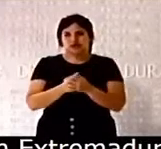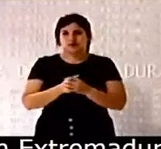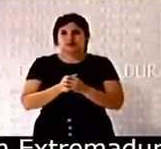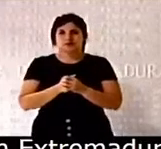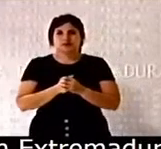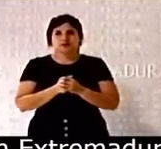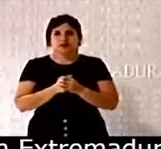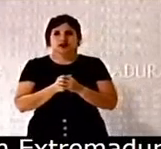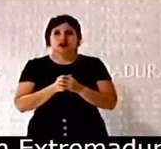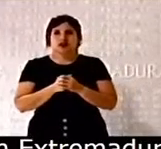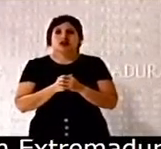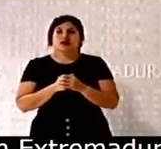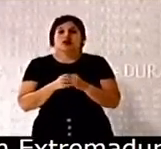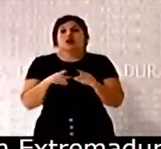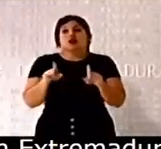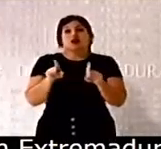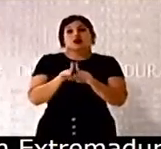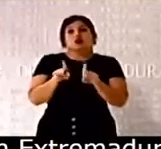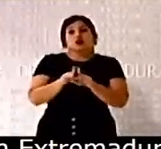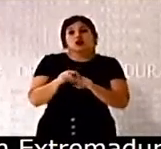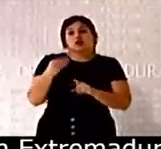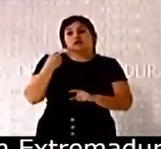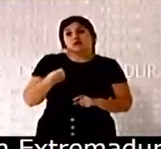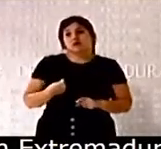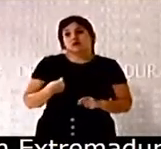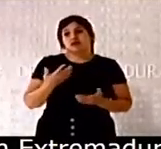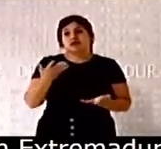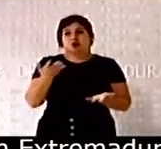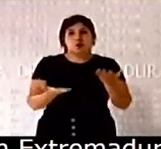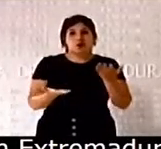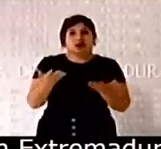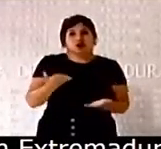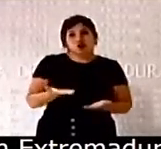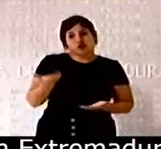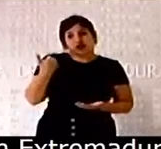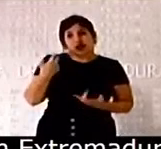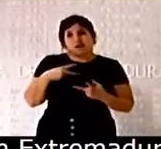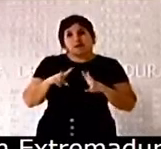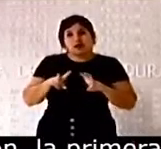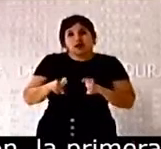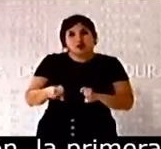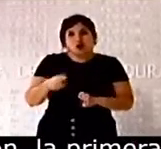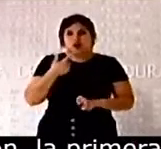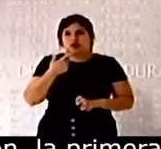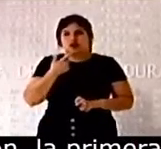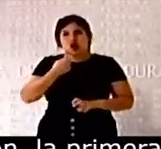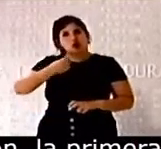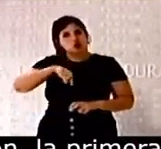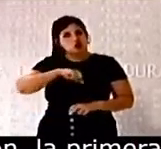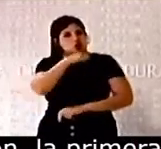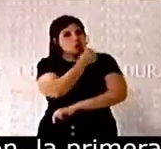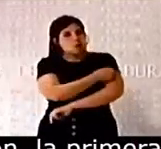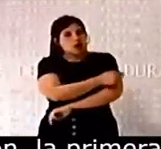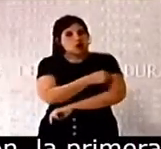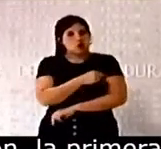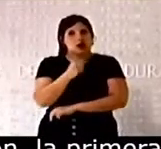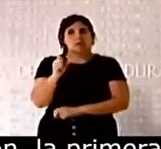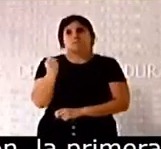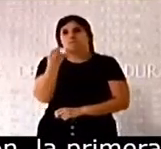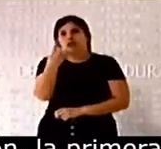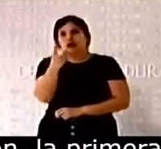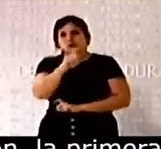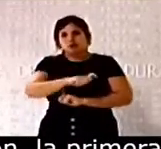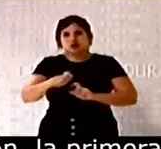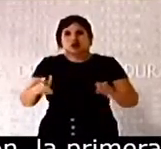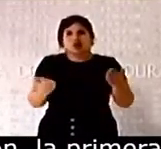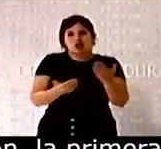hacer la extrapolación, esa primera que se hacía al principio, donde decíamos que vacunábamos a 1.000 por día y esto nos llevaba